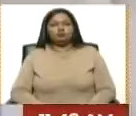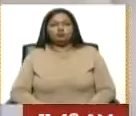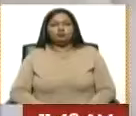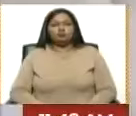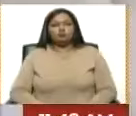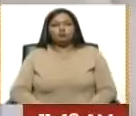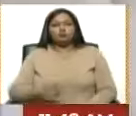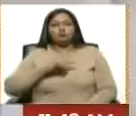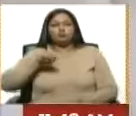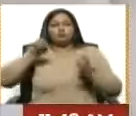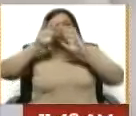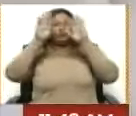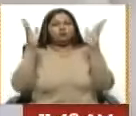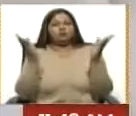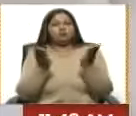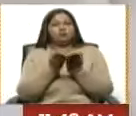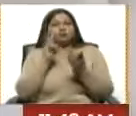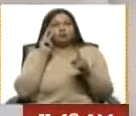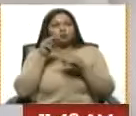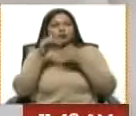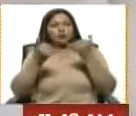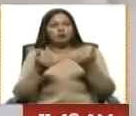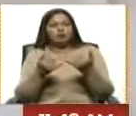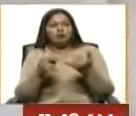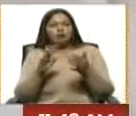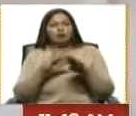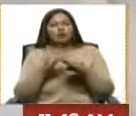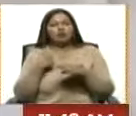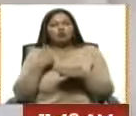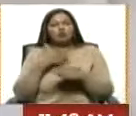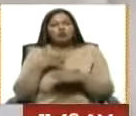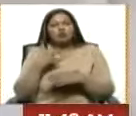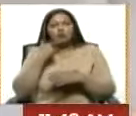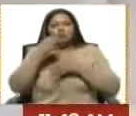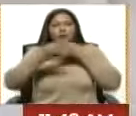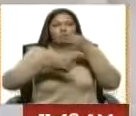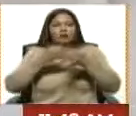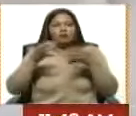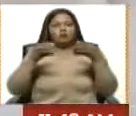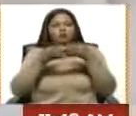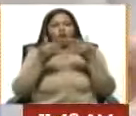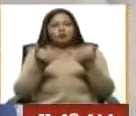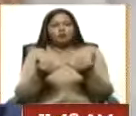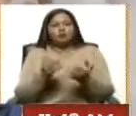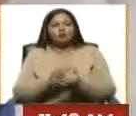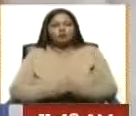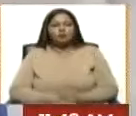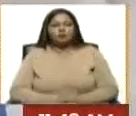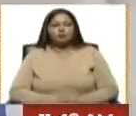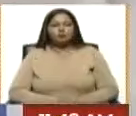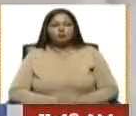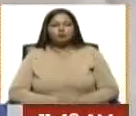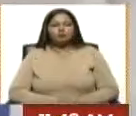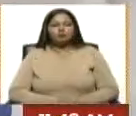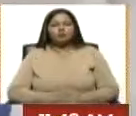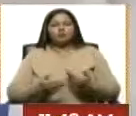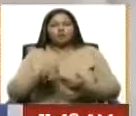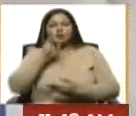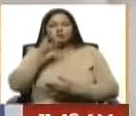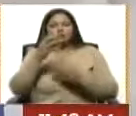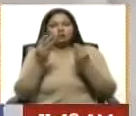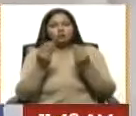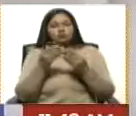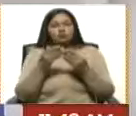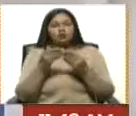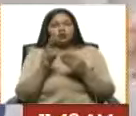veces parece que se monta en lo virtual, porque quiero decir que uno ha visto a estos sectores de la extrema derecha y se ha denunciado mucho el uso de